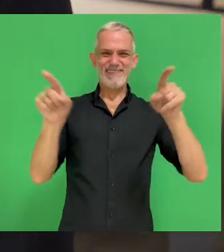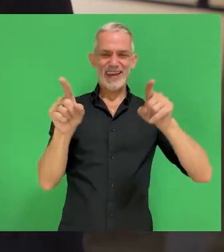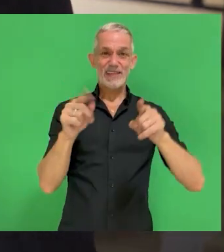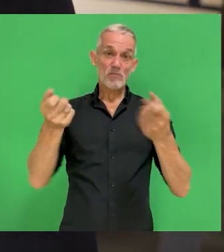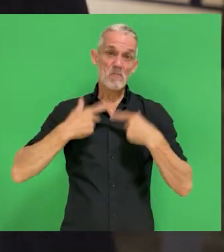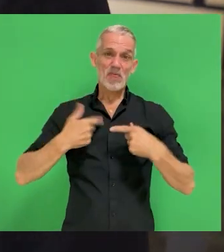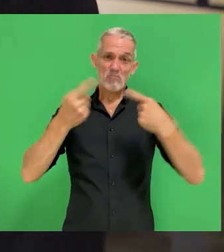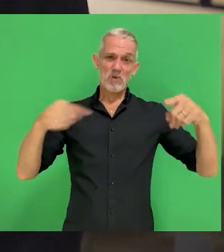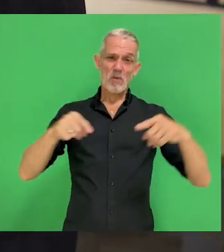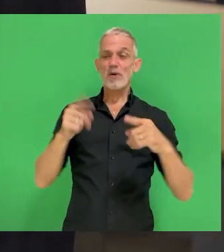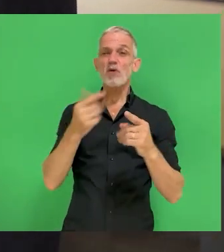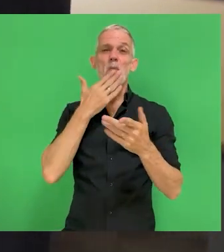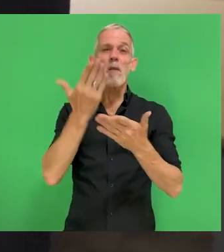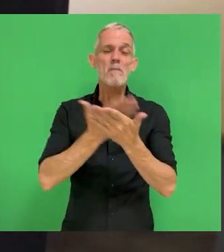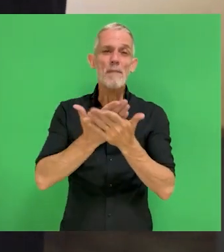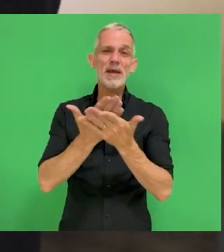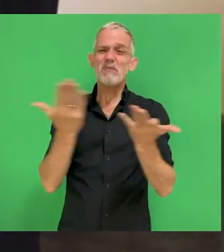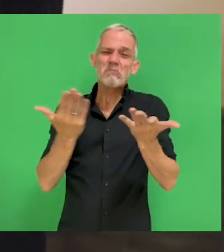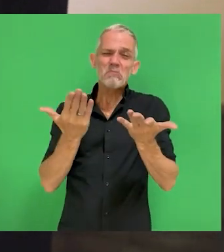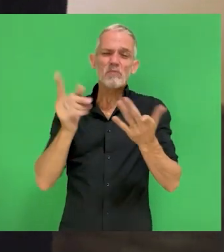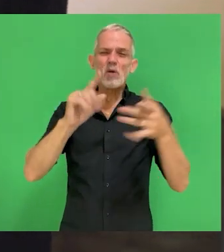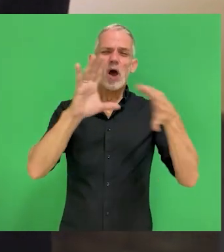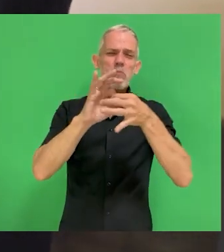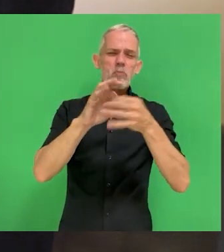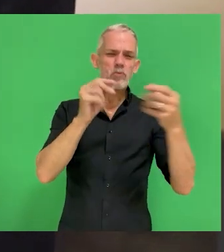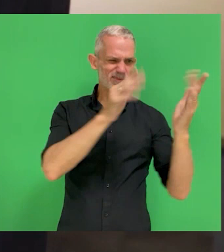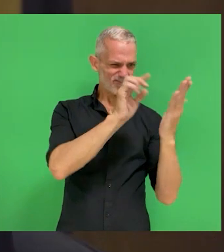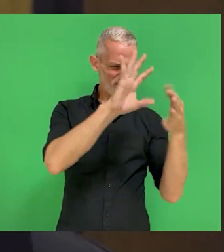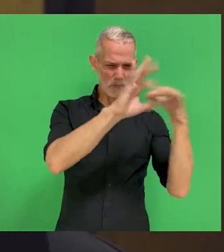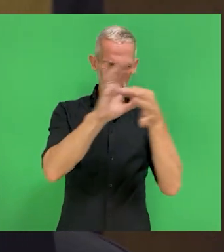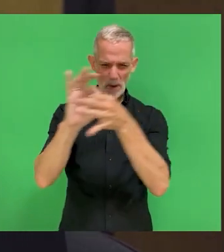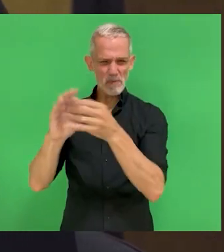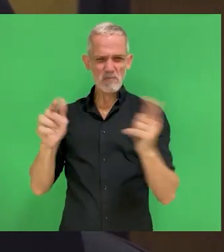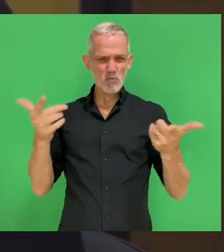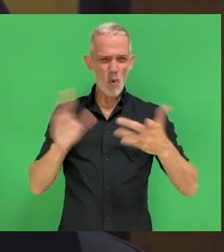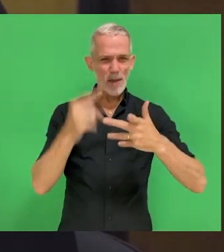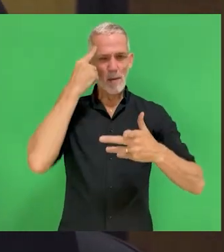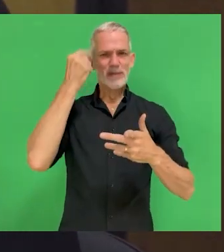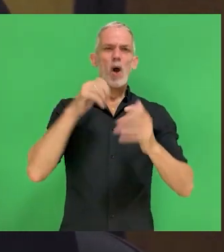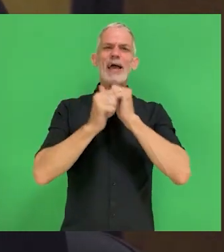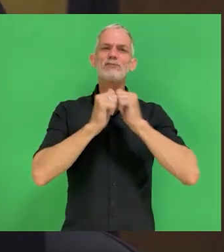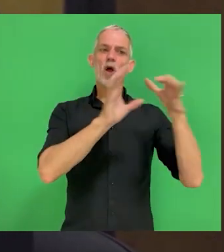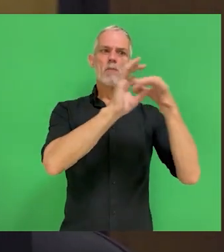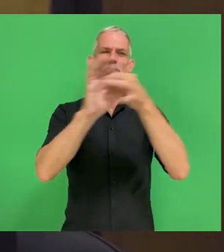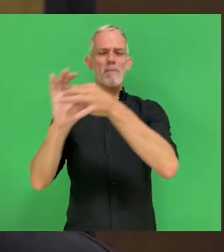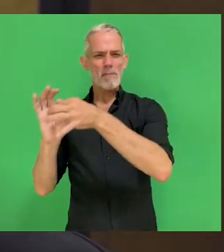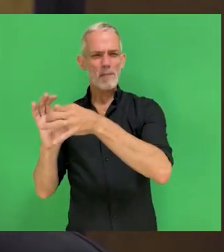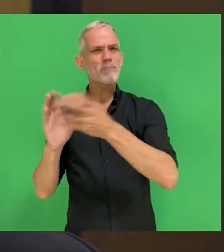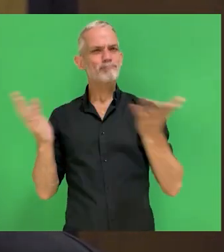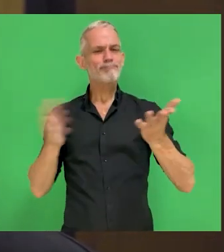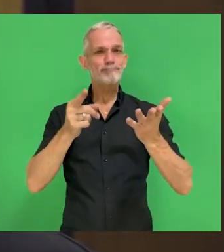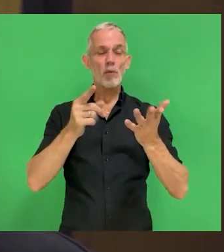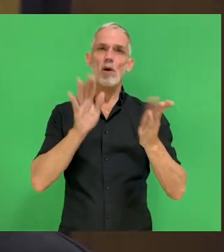traer es una serie de documentos que no tienen tanta relación entre sí, que no se pueden pensar en un contexto